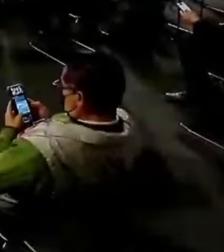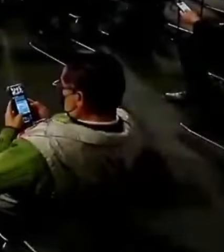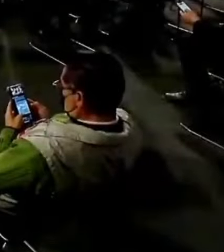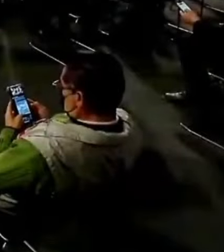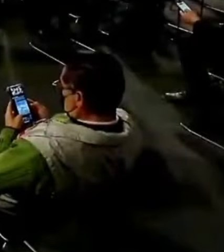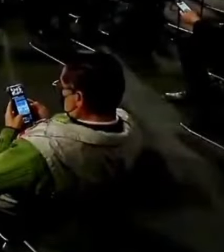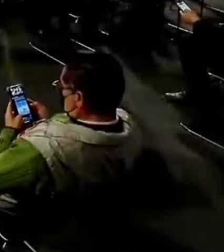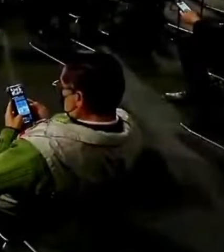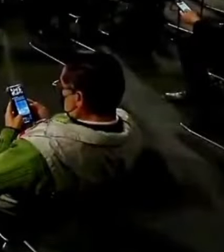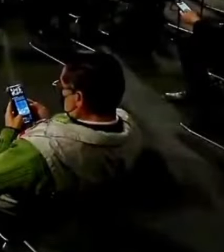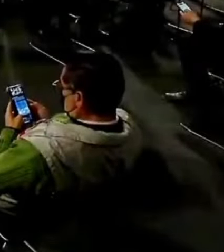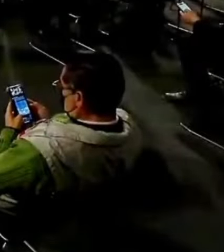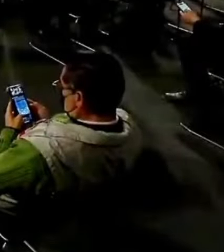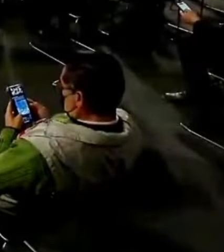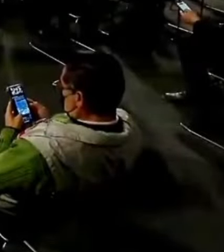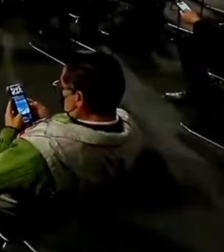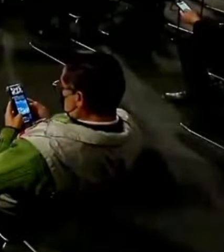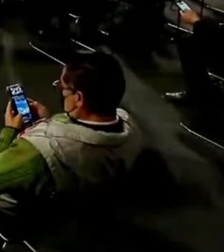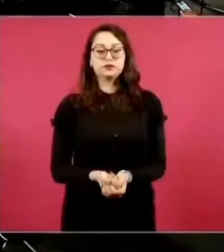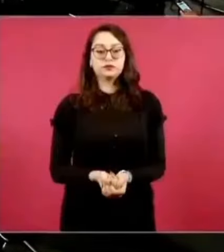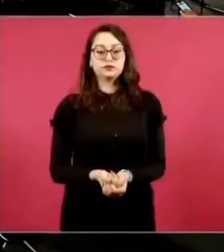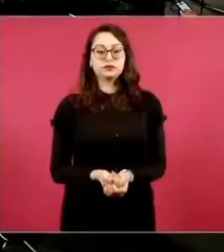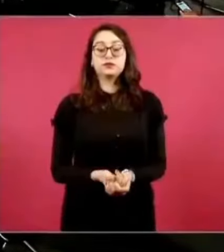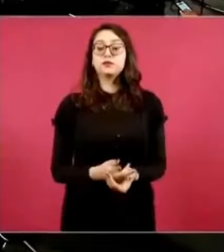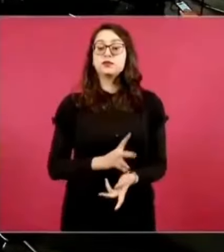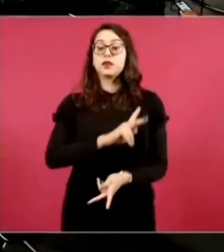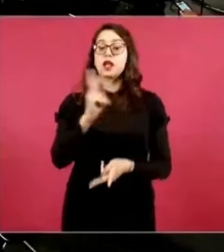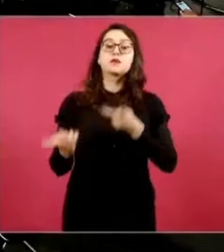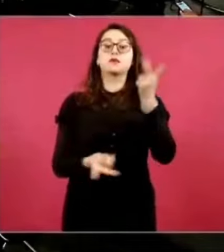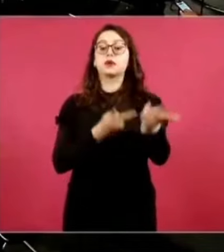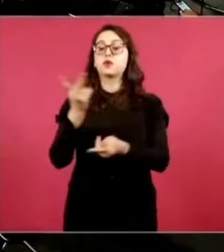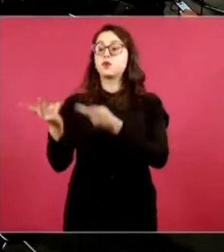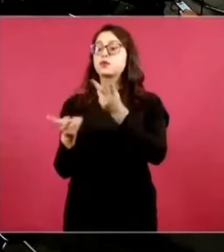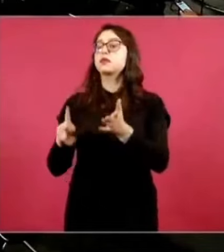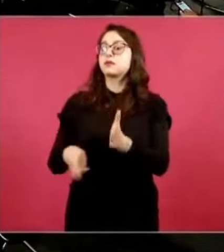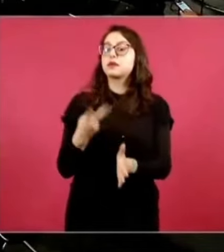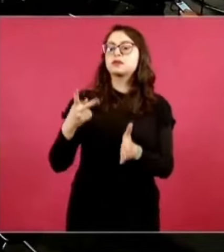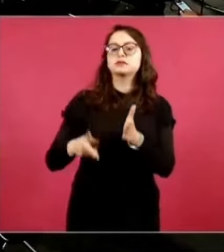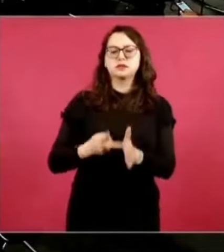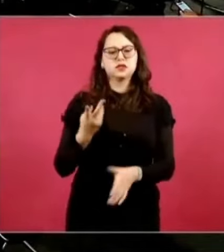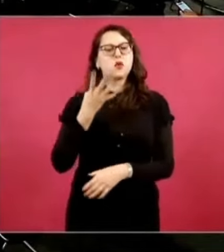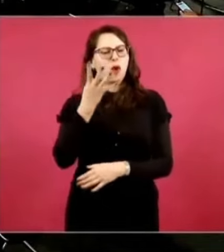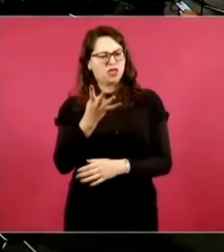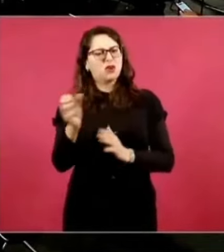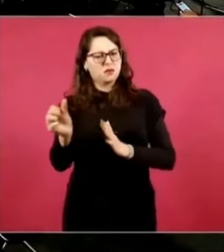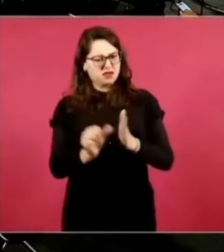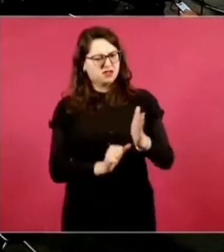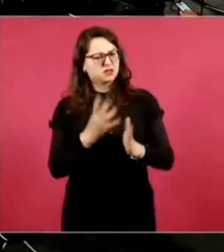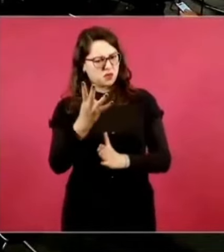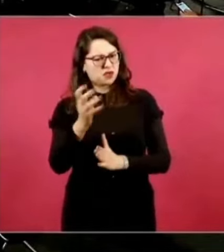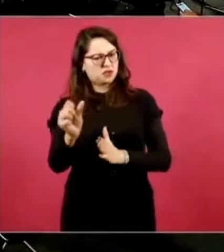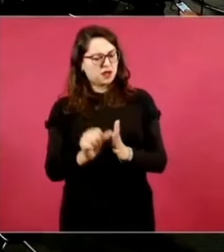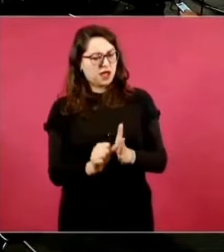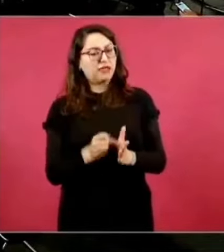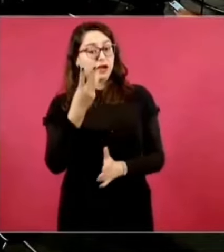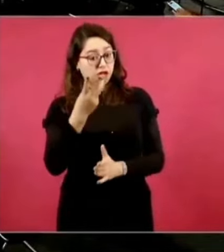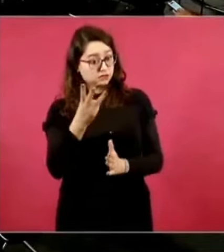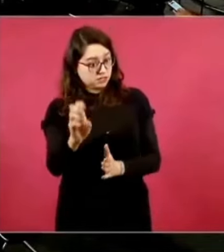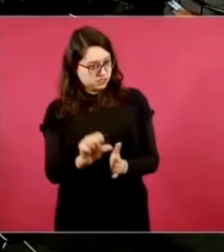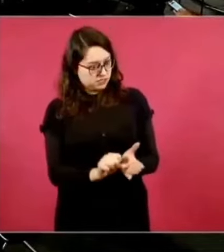¿Cada cuánto tiempo hacen la encuesta? ¿Es septiembre? Cada 3 o 4 meses. Cada trimestre. Cada trimestre.